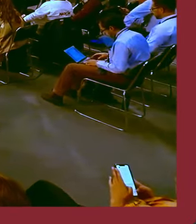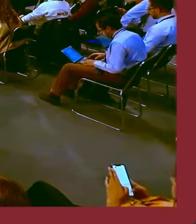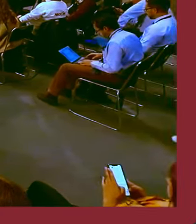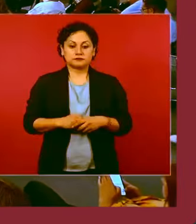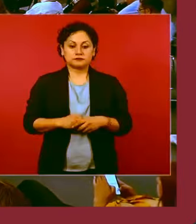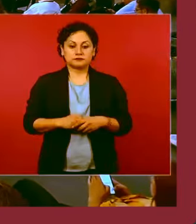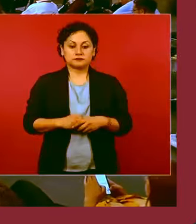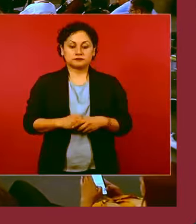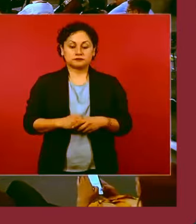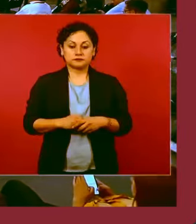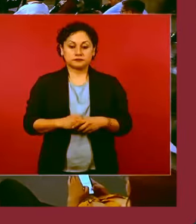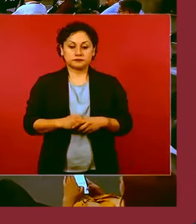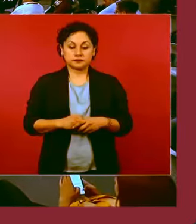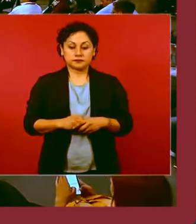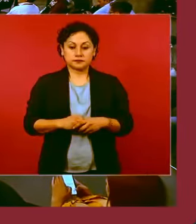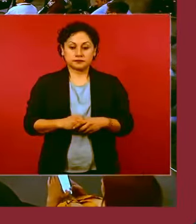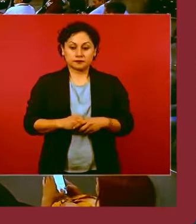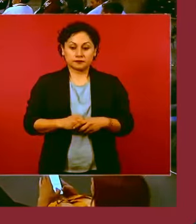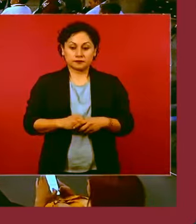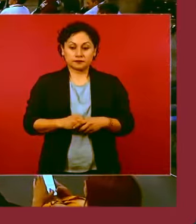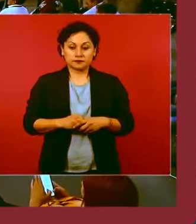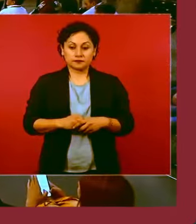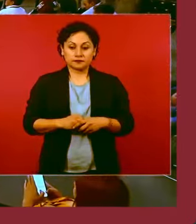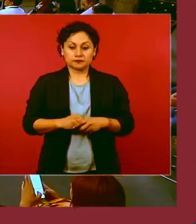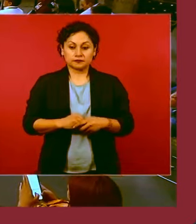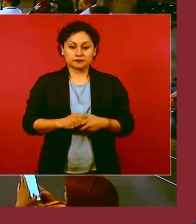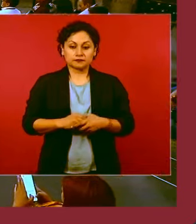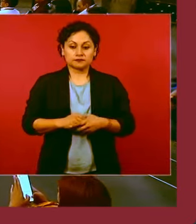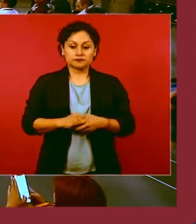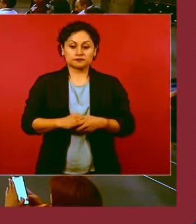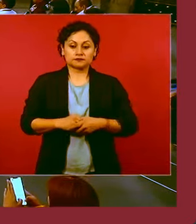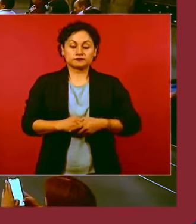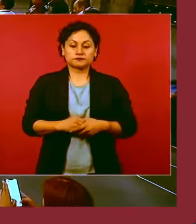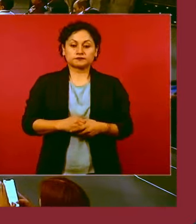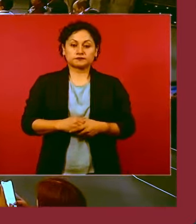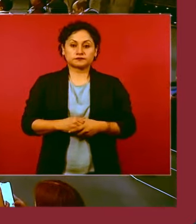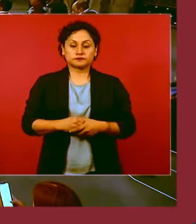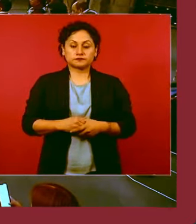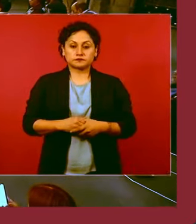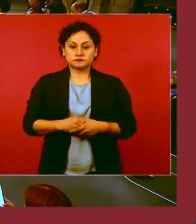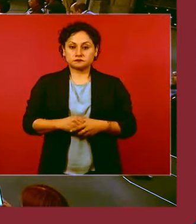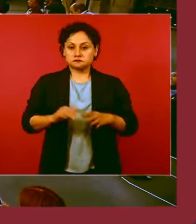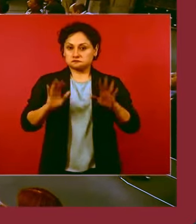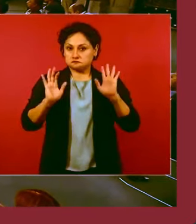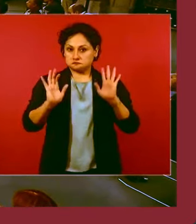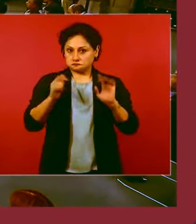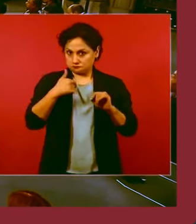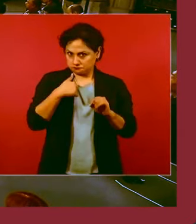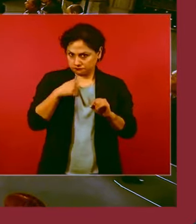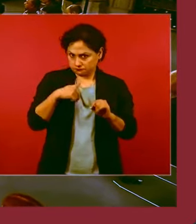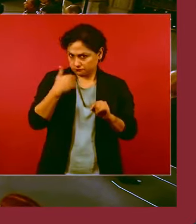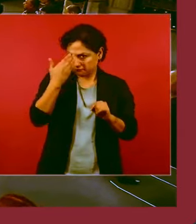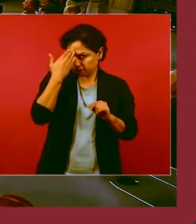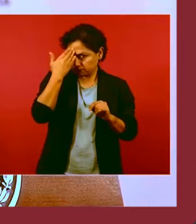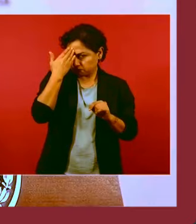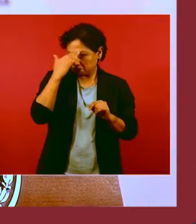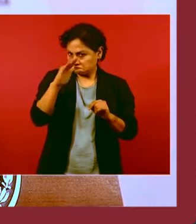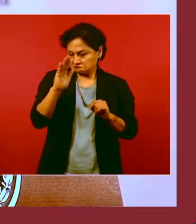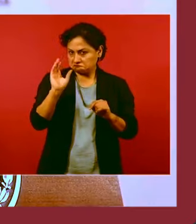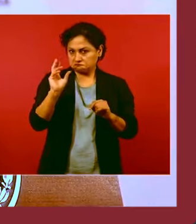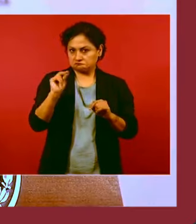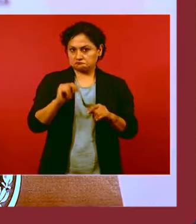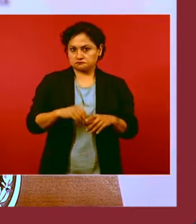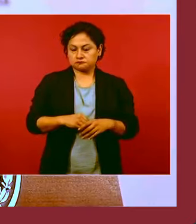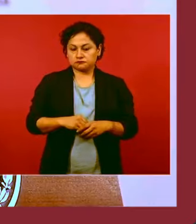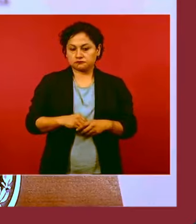entorno natural. Debemos exigir a las empresas que operen de manera responsable y respeten las regulaciones ambientales establecidas